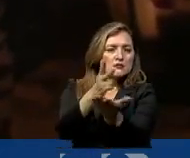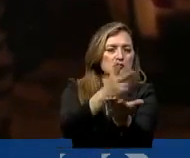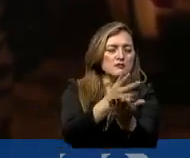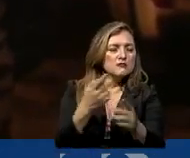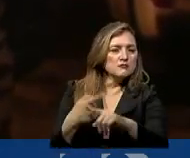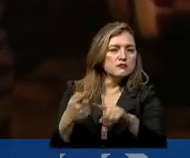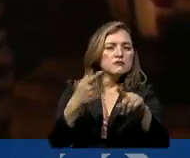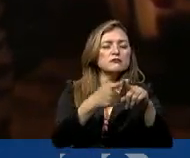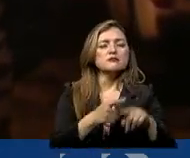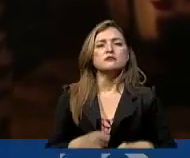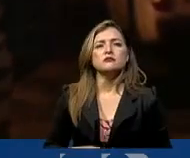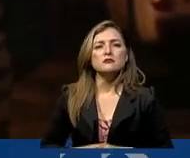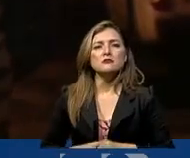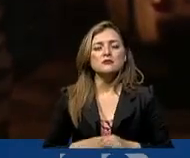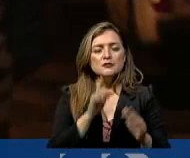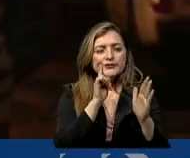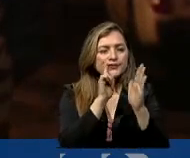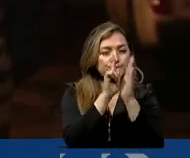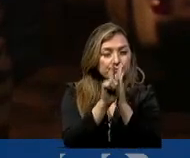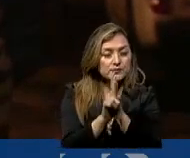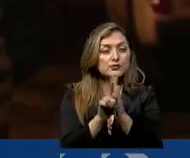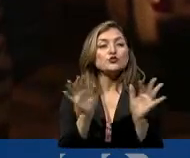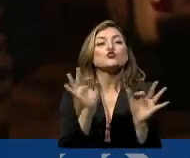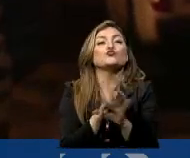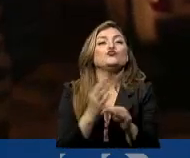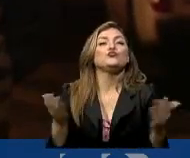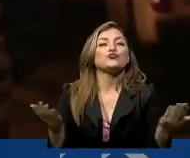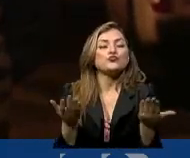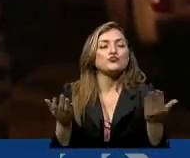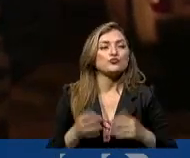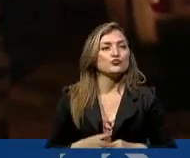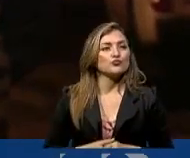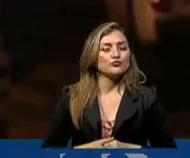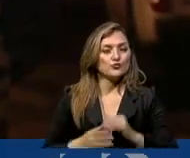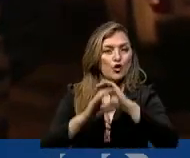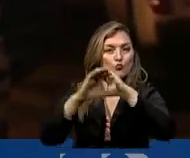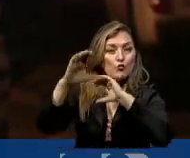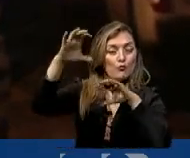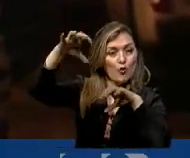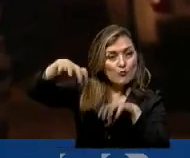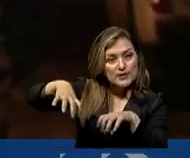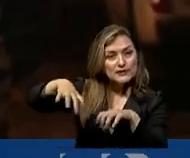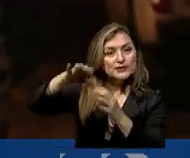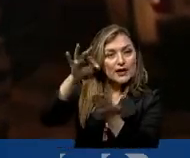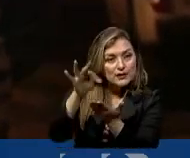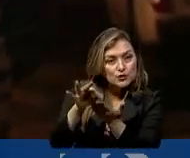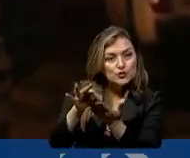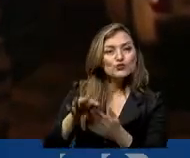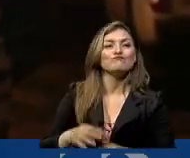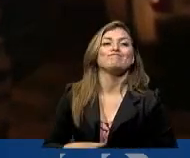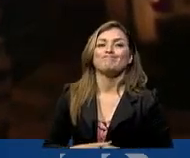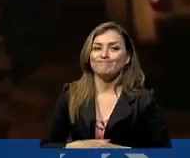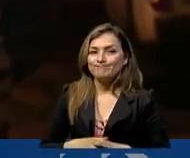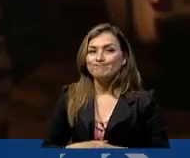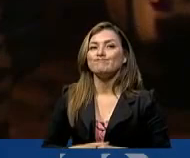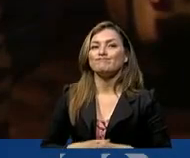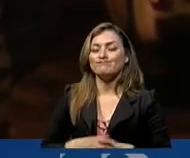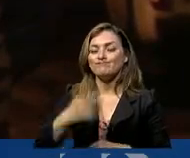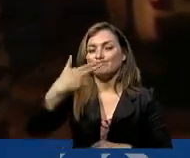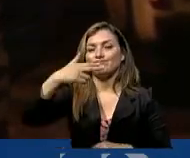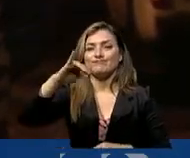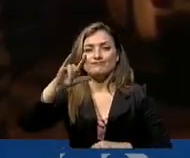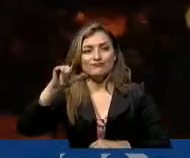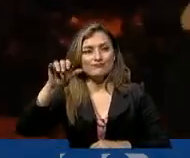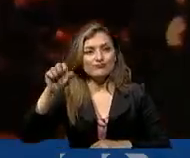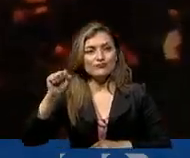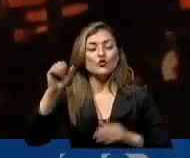tenemos denuncias, operaban en los buses interprovinciales, intercantonales, en el sector del Valle de los Chillos y